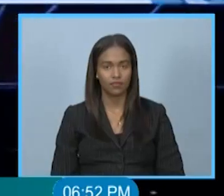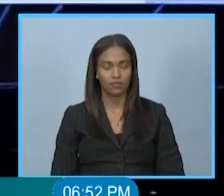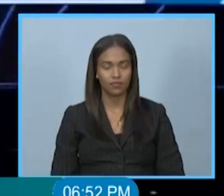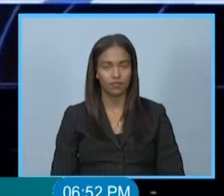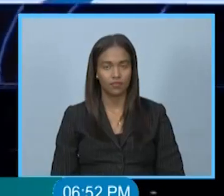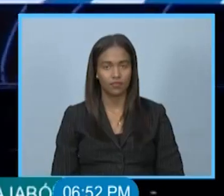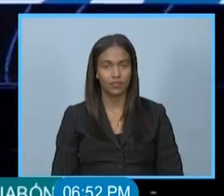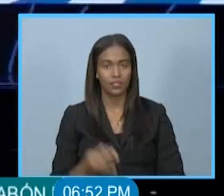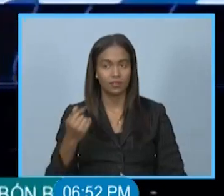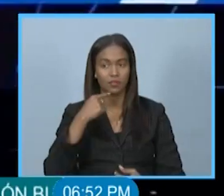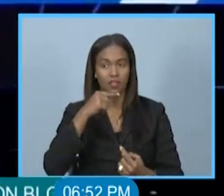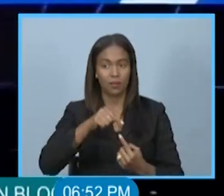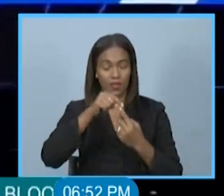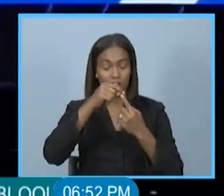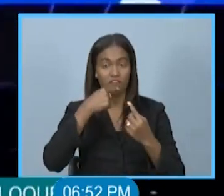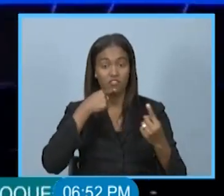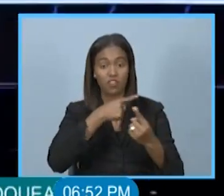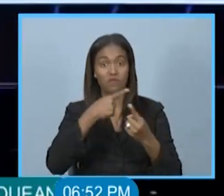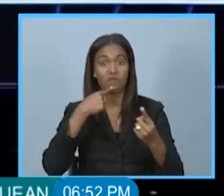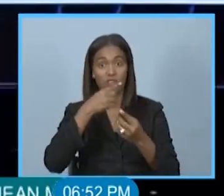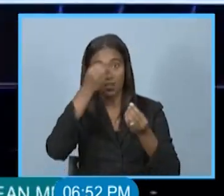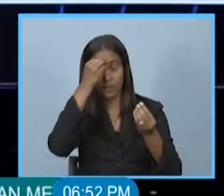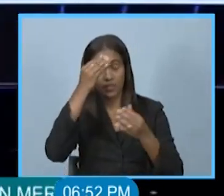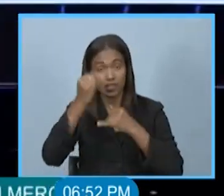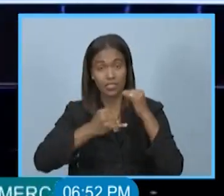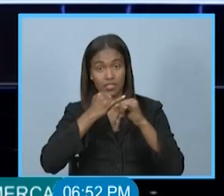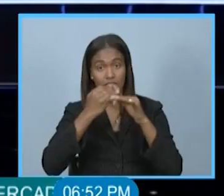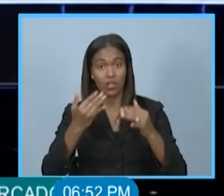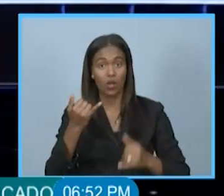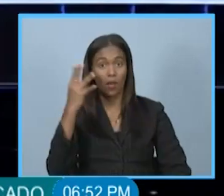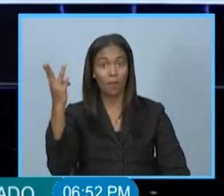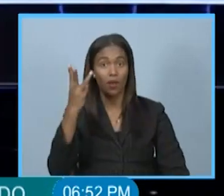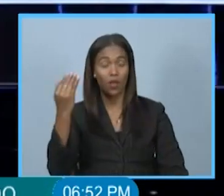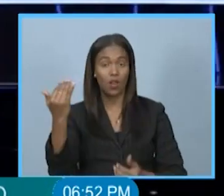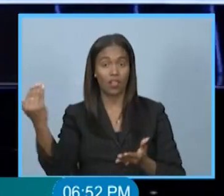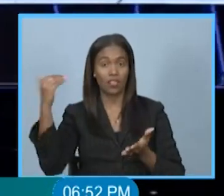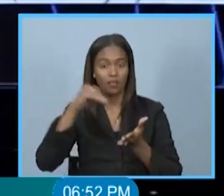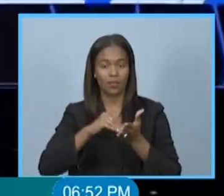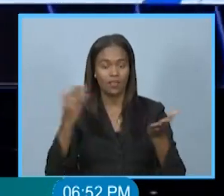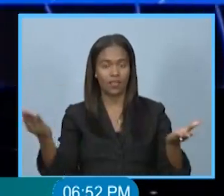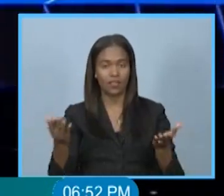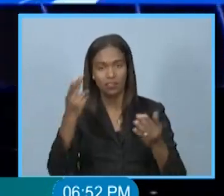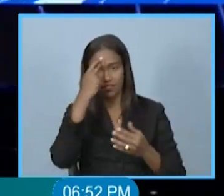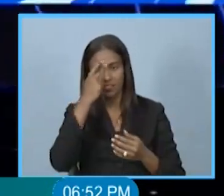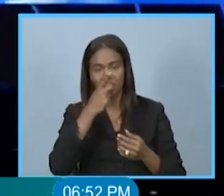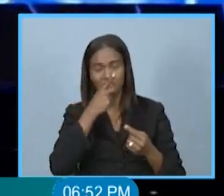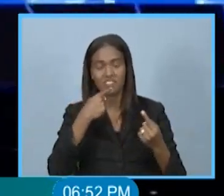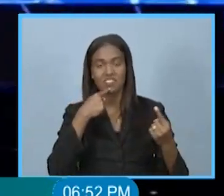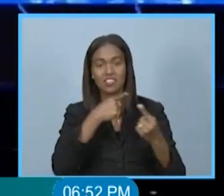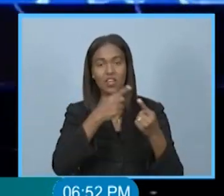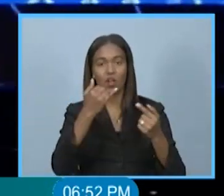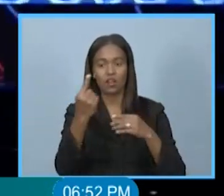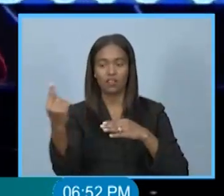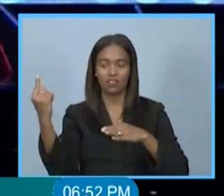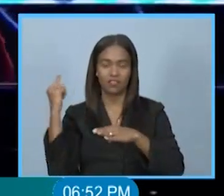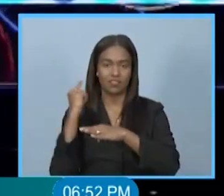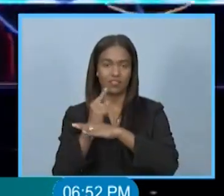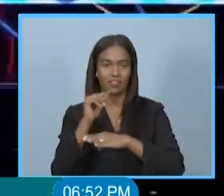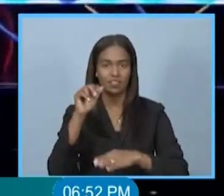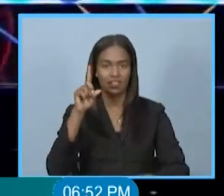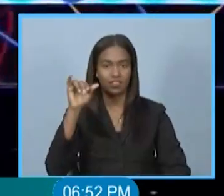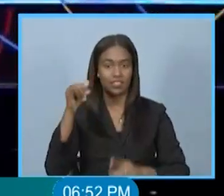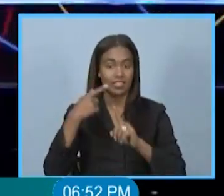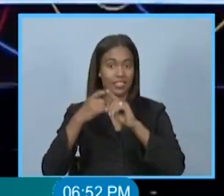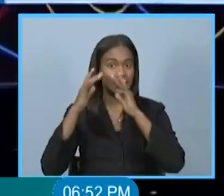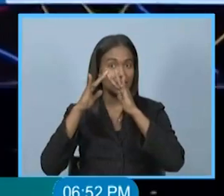esas fueron las principales informaciones internacionales de este miércoles retornamos a las locales que esta noticia la dará Andy de